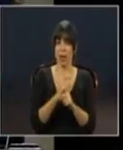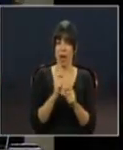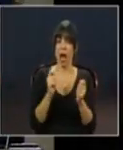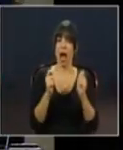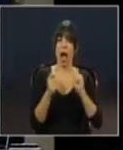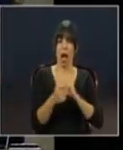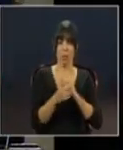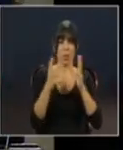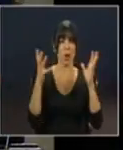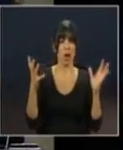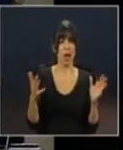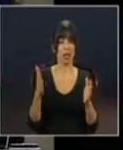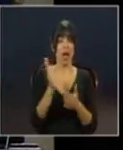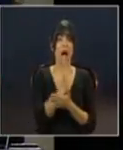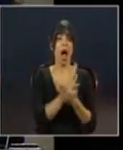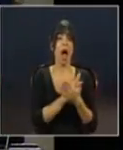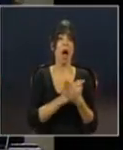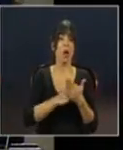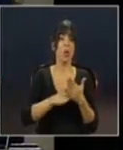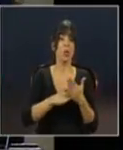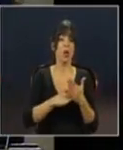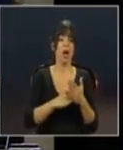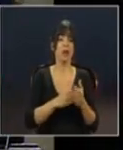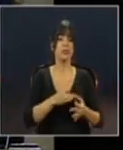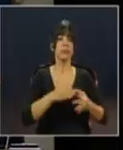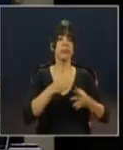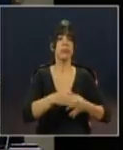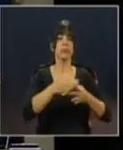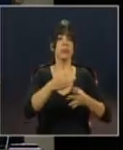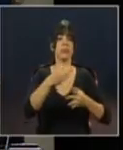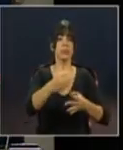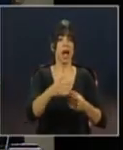sustantivas, algunas reiteradamente pospuestas hasta ahora.